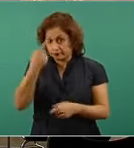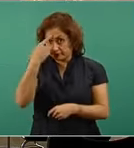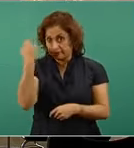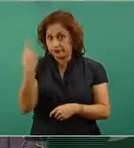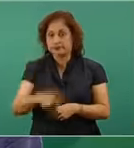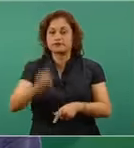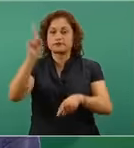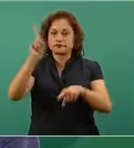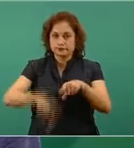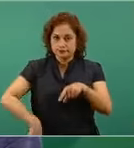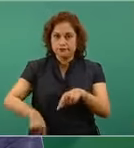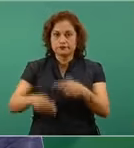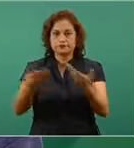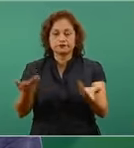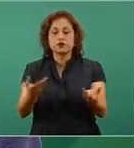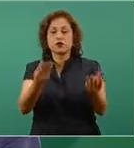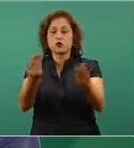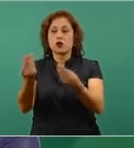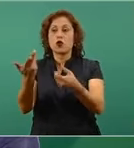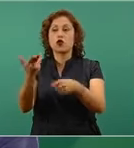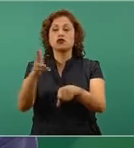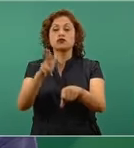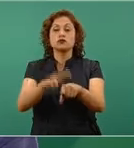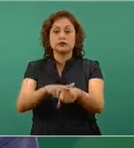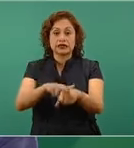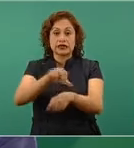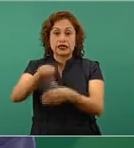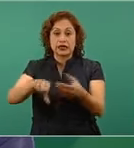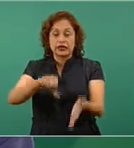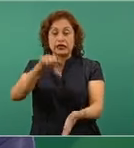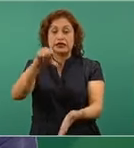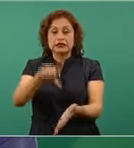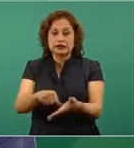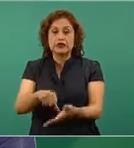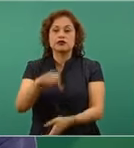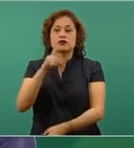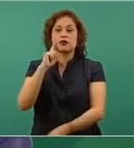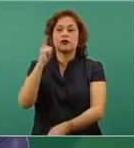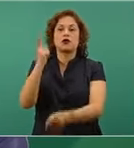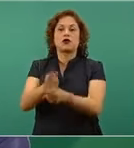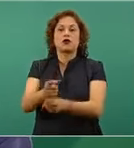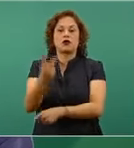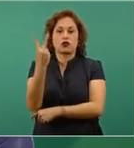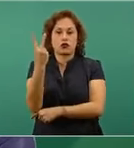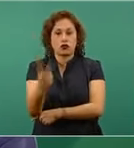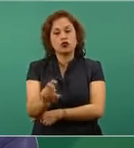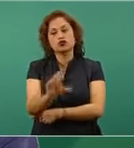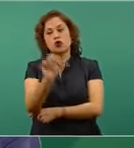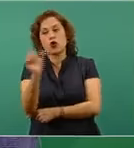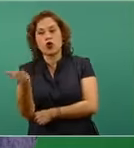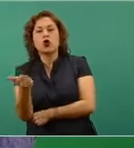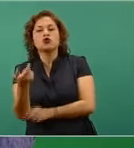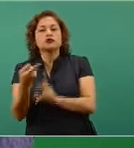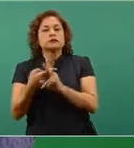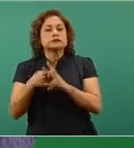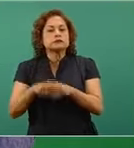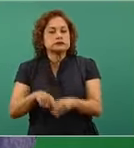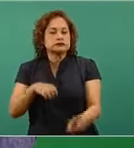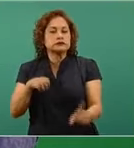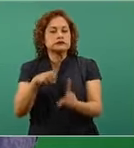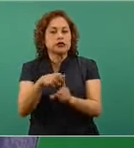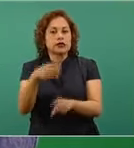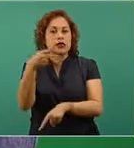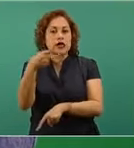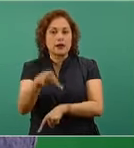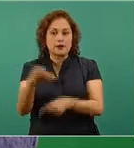operaciones. Clínicas físicas, hasta el momento hemos tenido 2 de mayor notoriedad, ha habido otras de intento de engaño, pero que se presenten